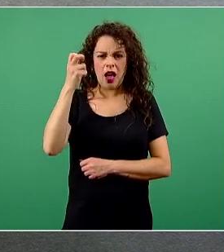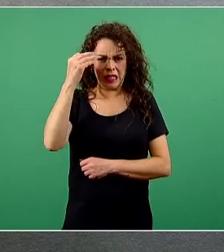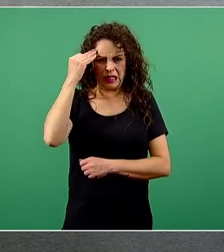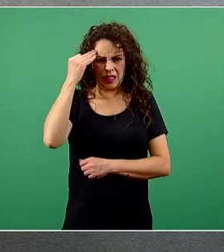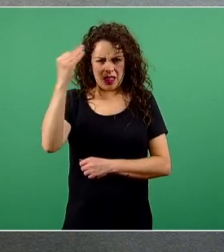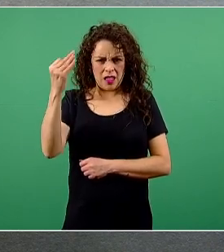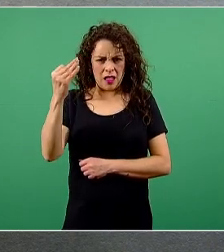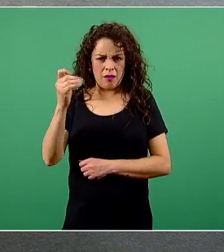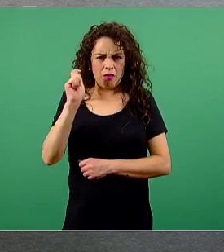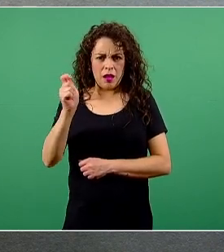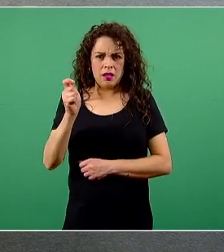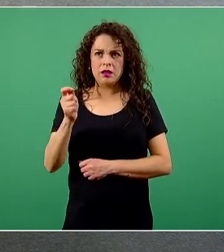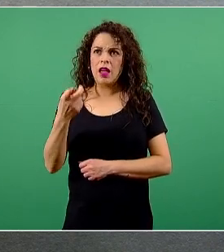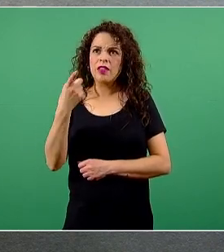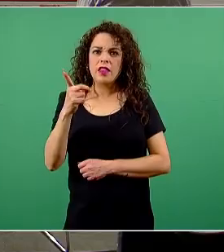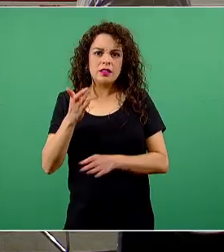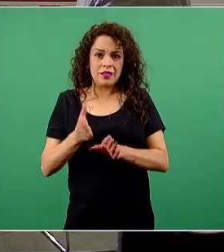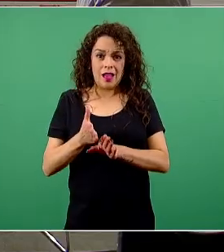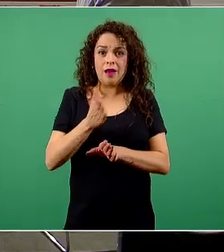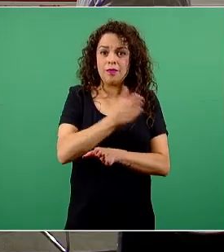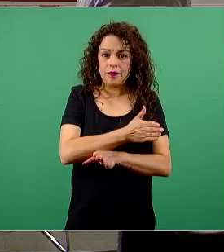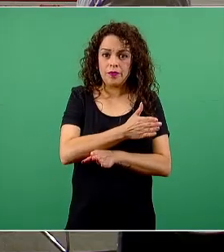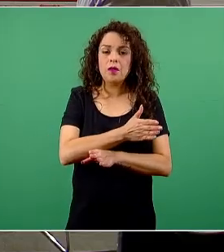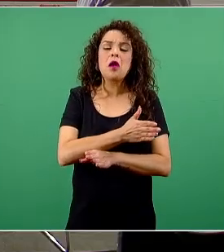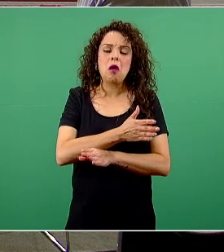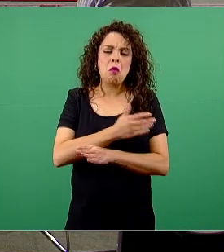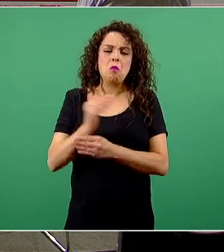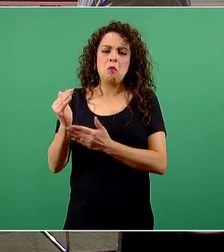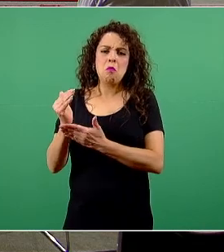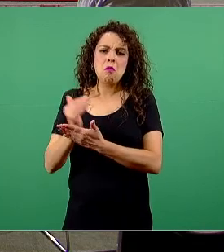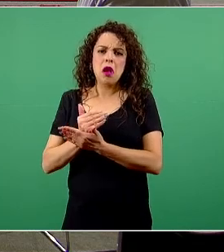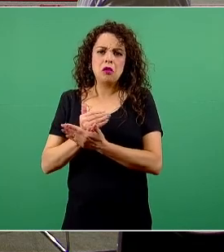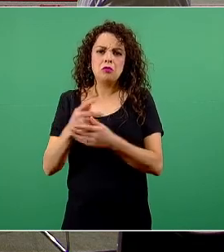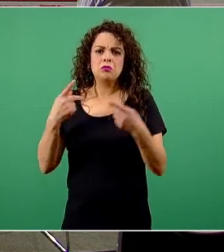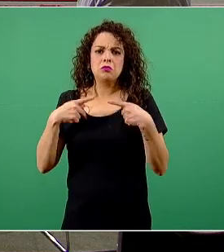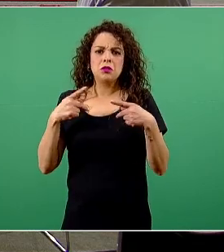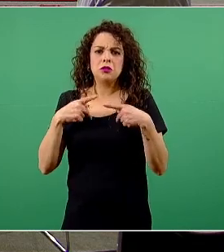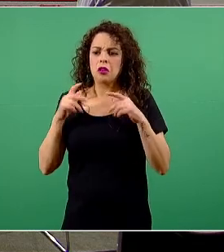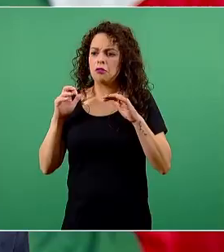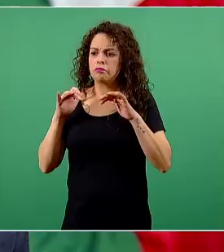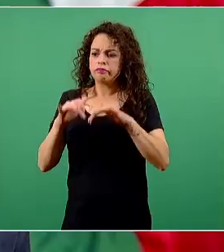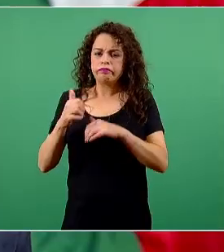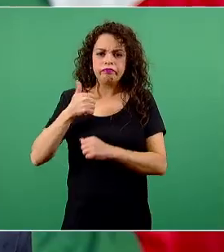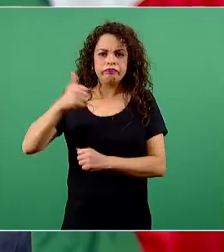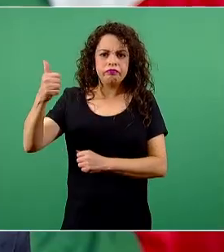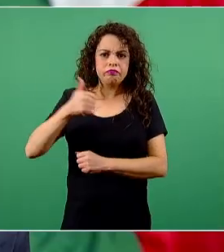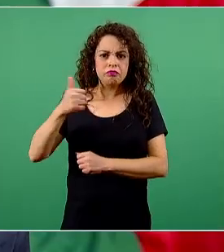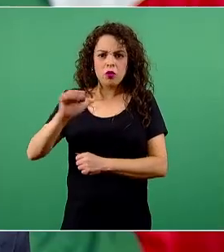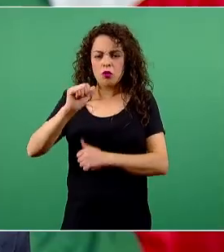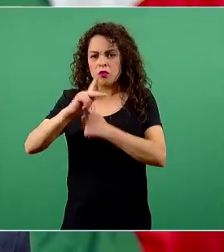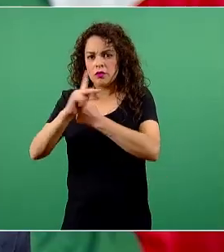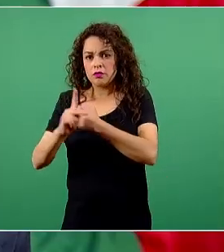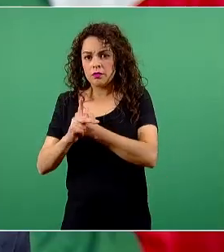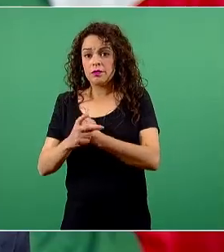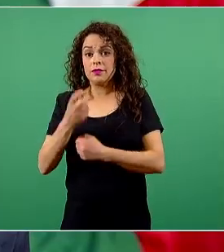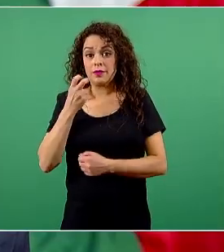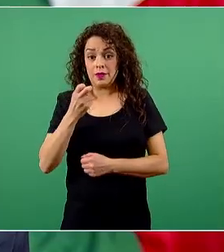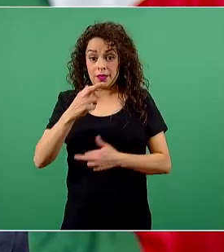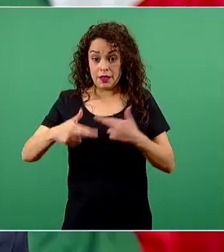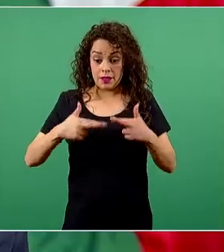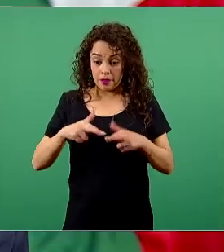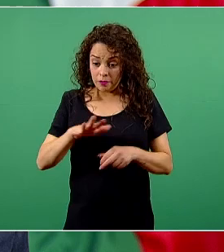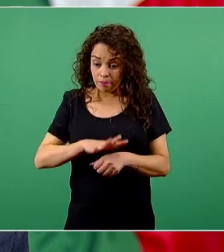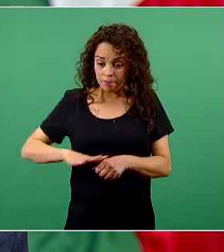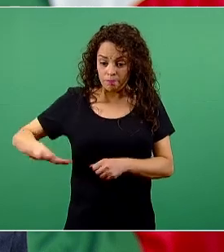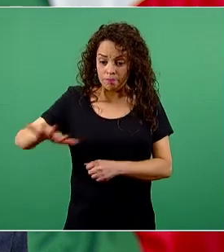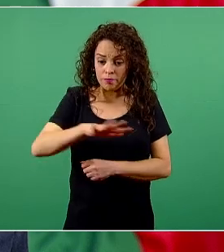momentos previos a diciembre una circulación muy baja, y es un componente muy importante de esa región en donde